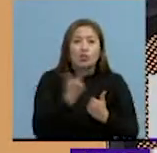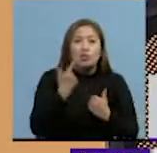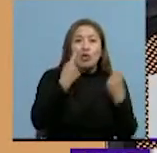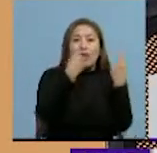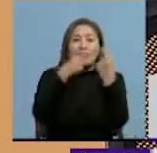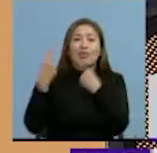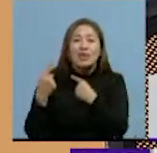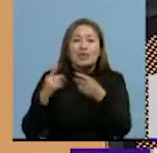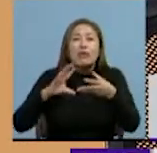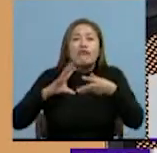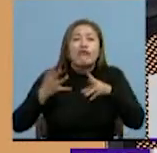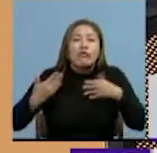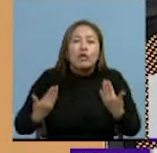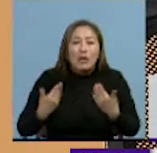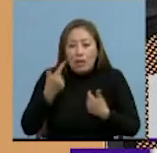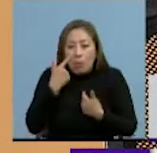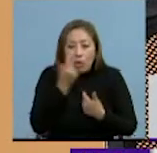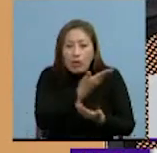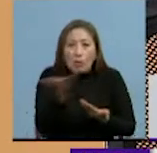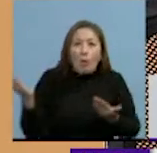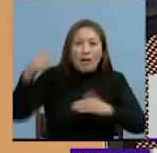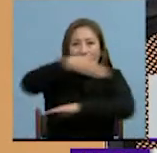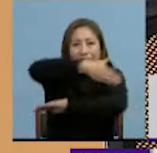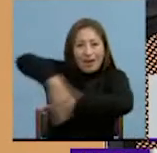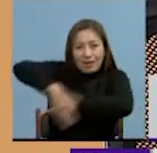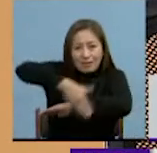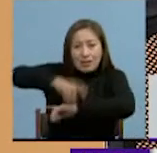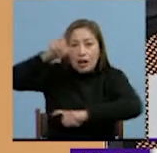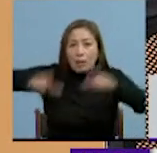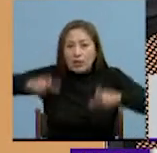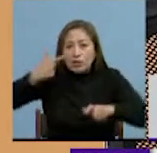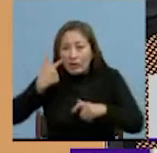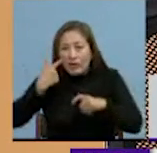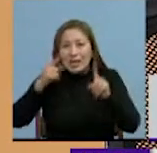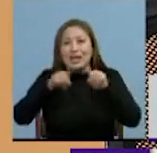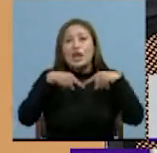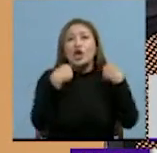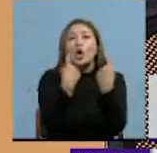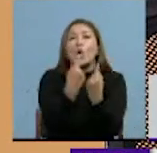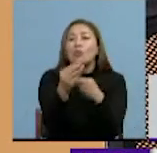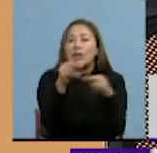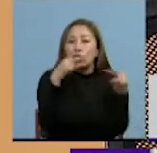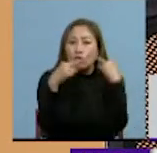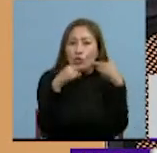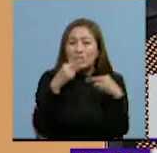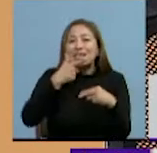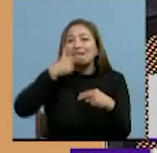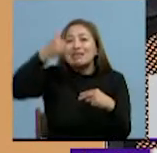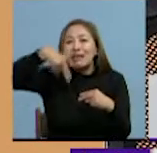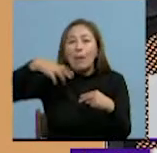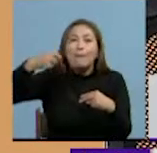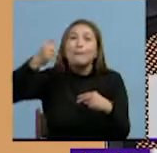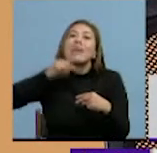diferentes alternativas que habíamos podido registrar en la calle. La gente del comedor San Pantaleón. La gente de